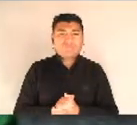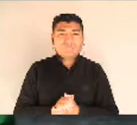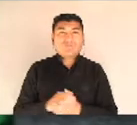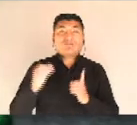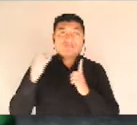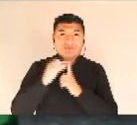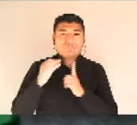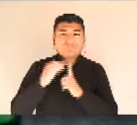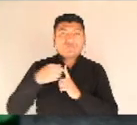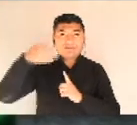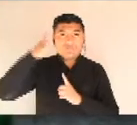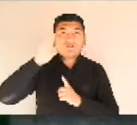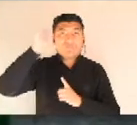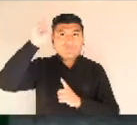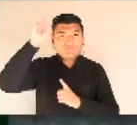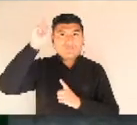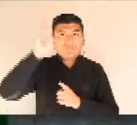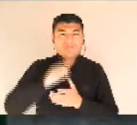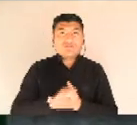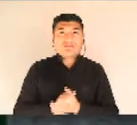la palabra de dios